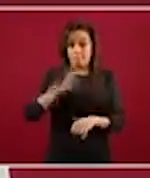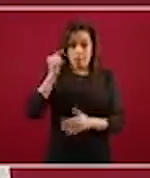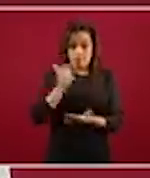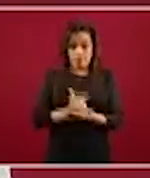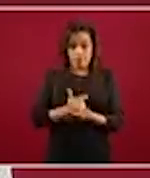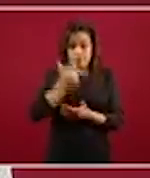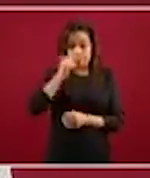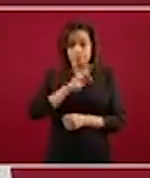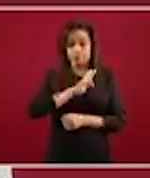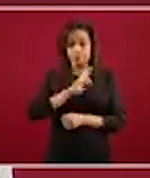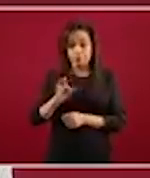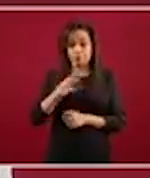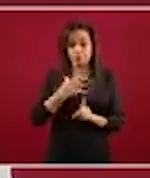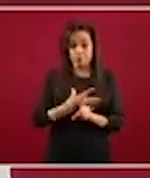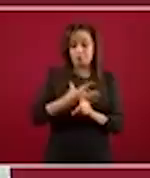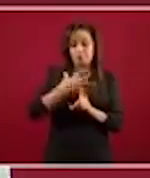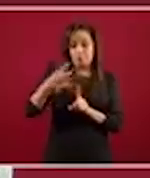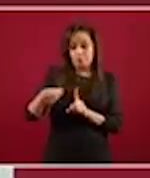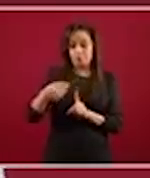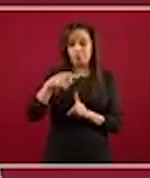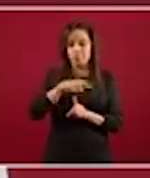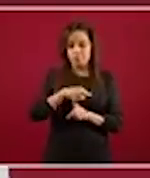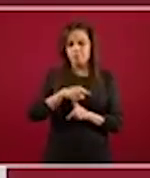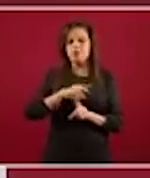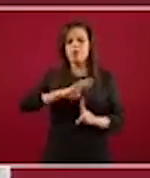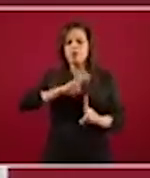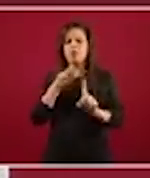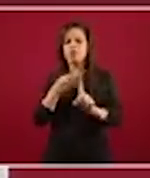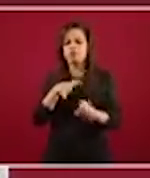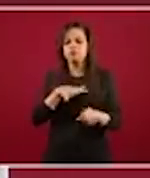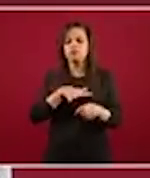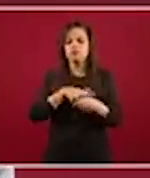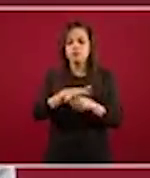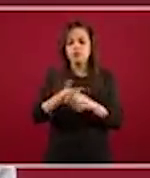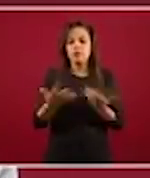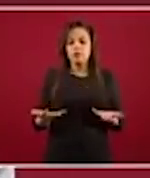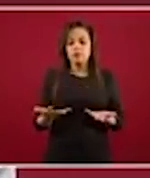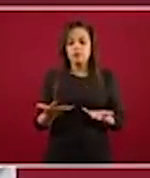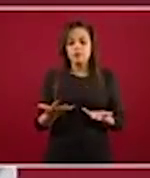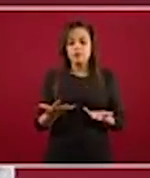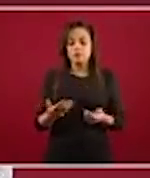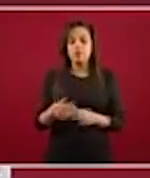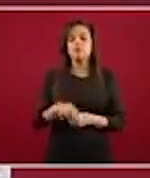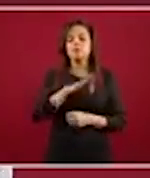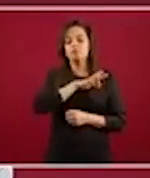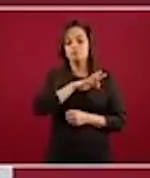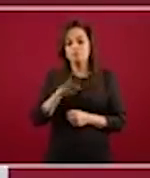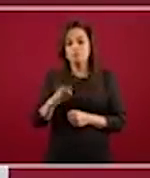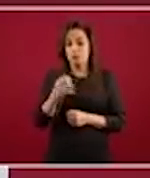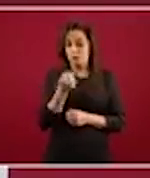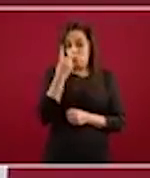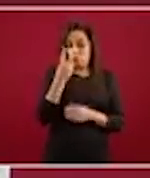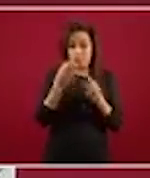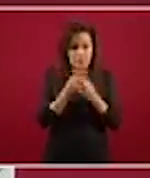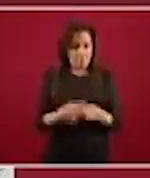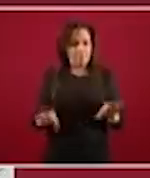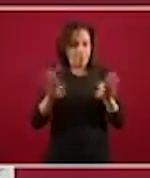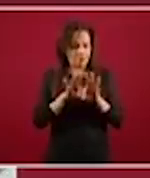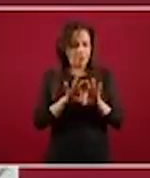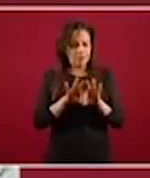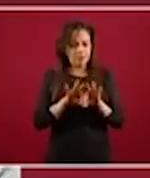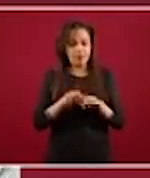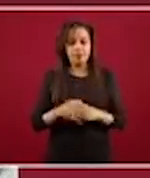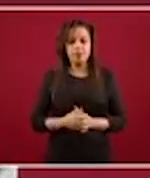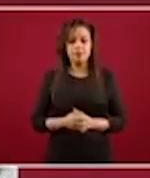pacientes son específicamente la manipulación de la vía aérea, concretamente dos que son importantes en este